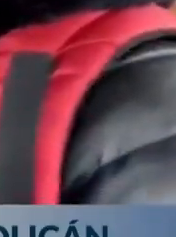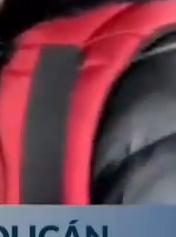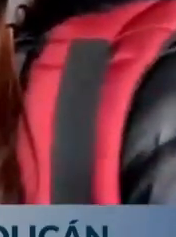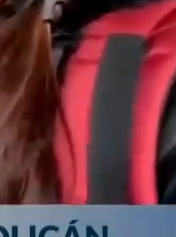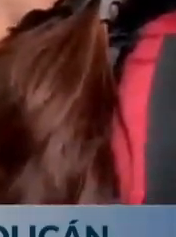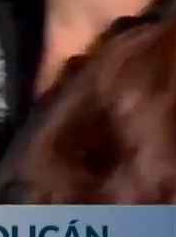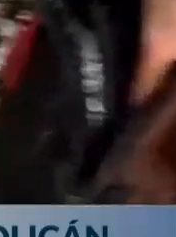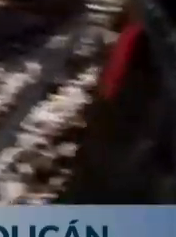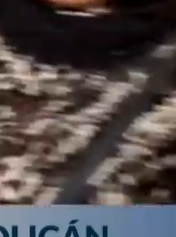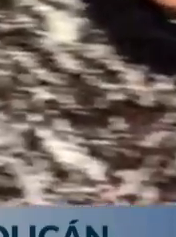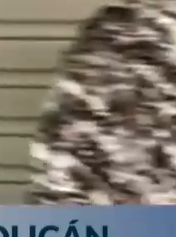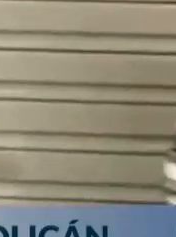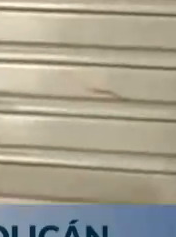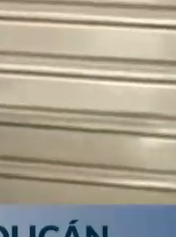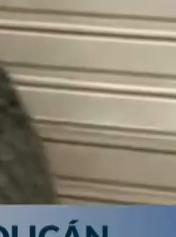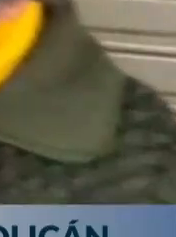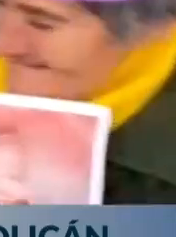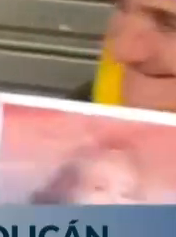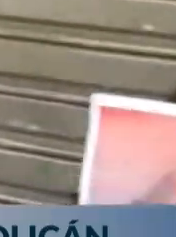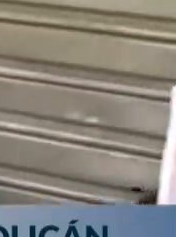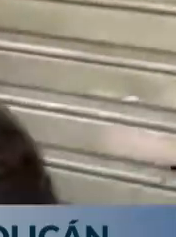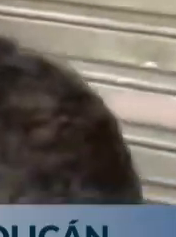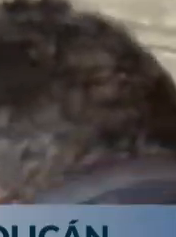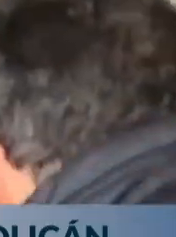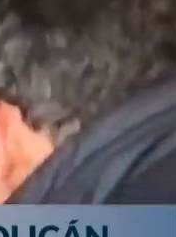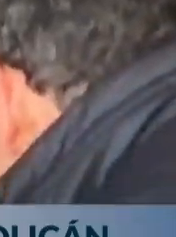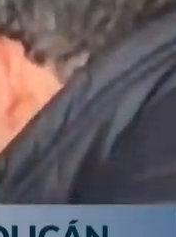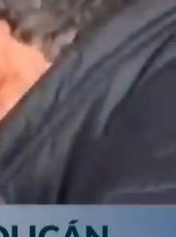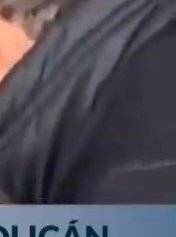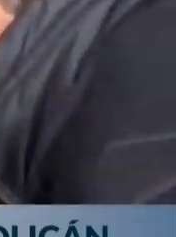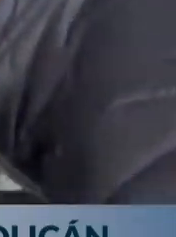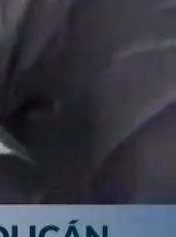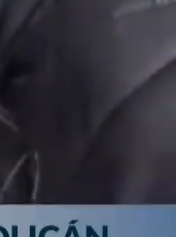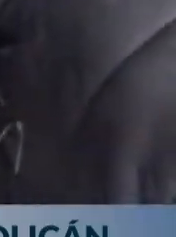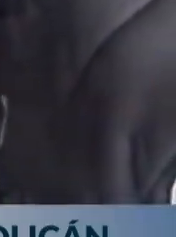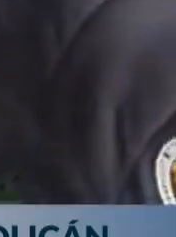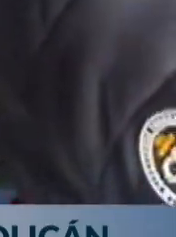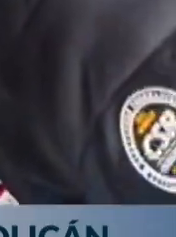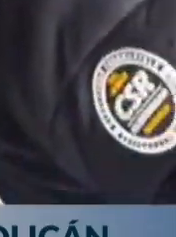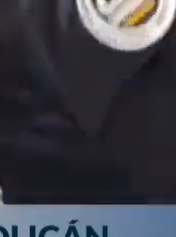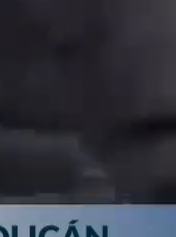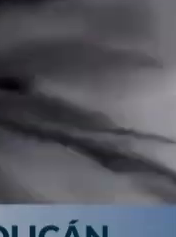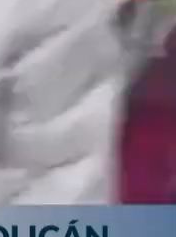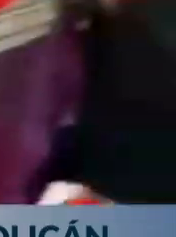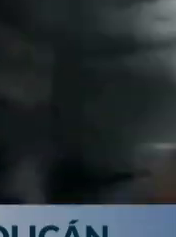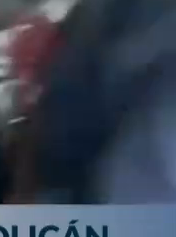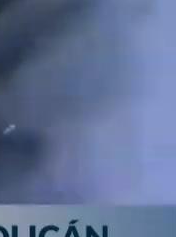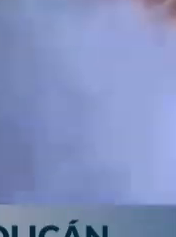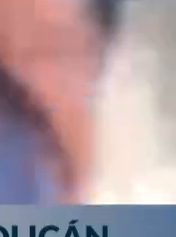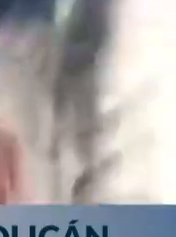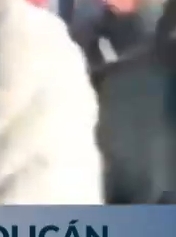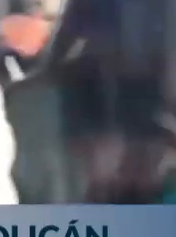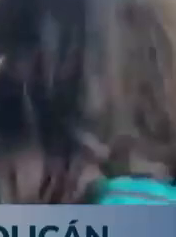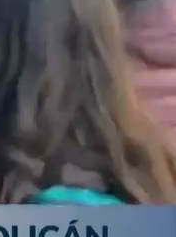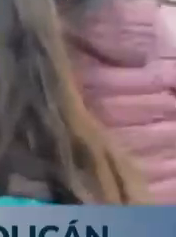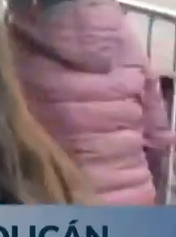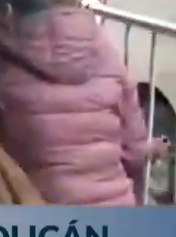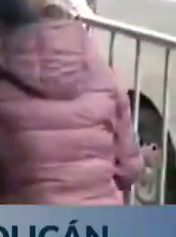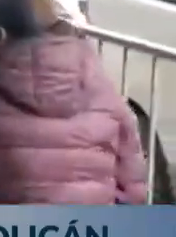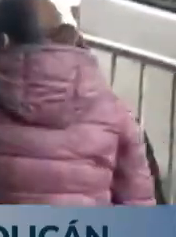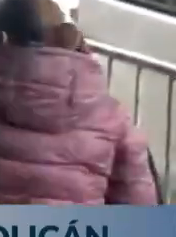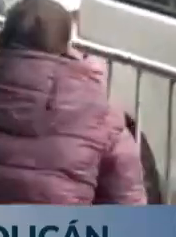cantando, conectada perfectamente con lo que la gente estaba sintiendo. Realmente una mujer